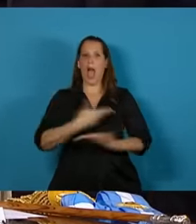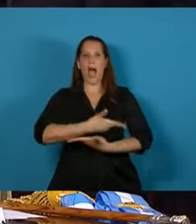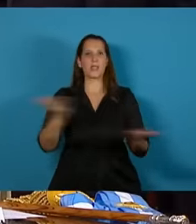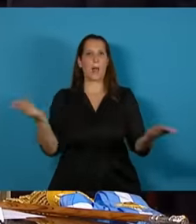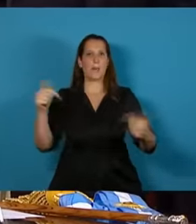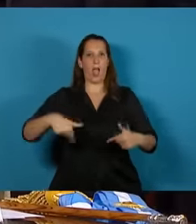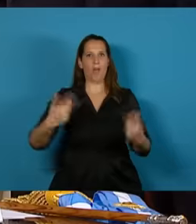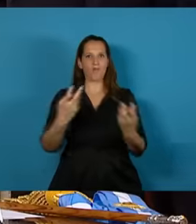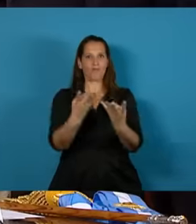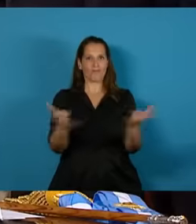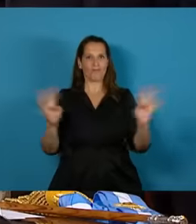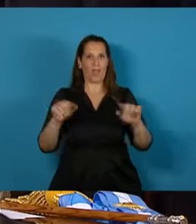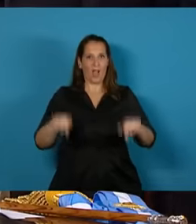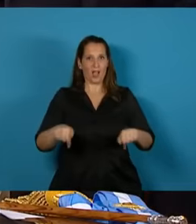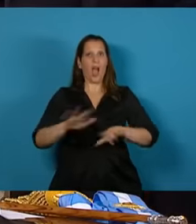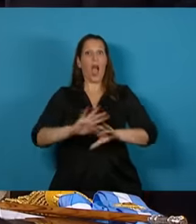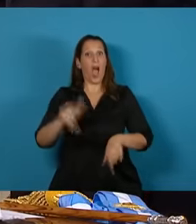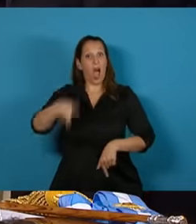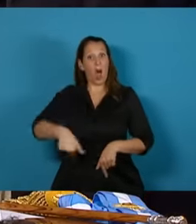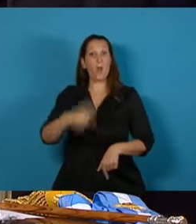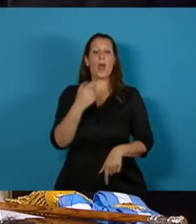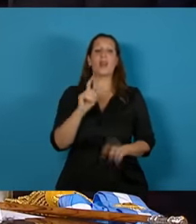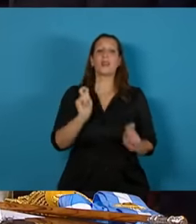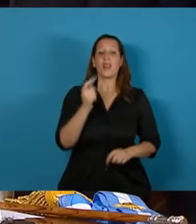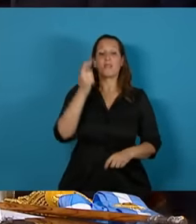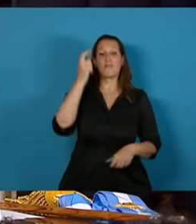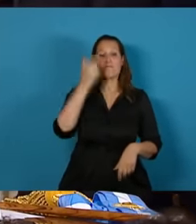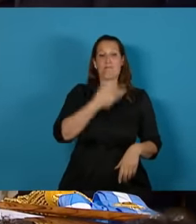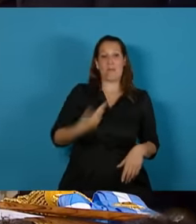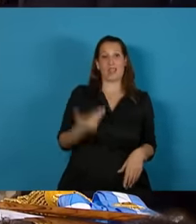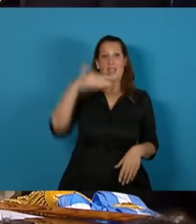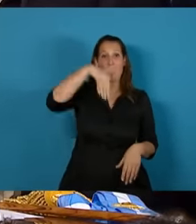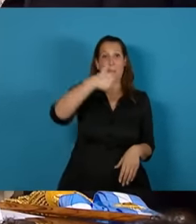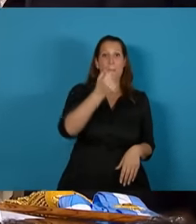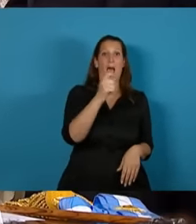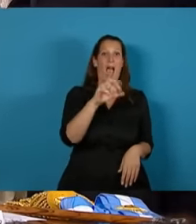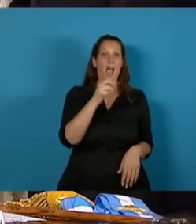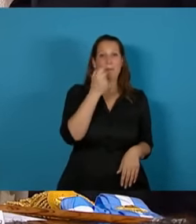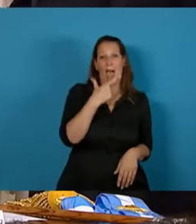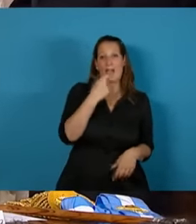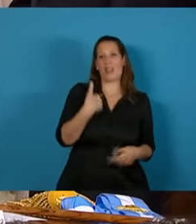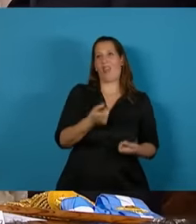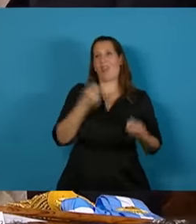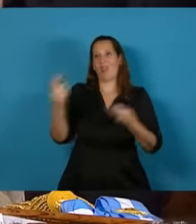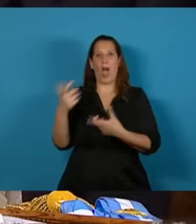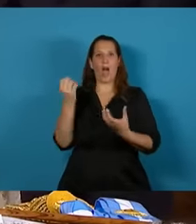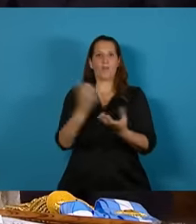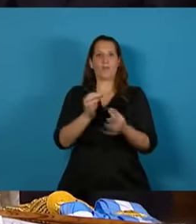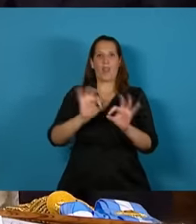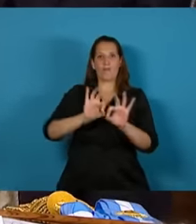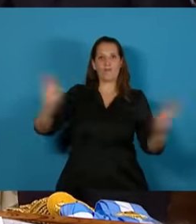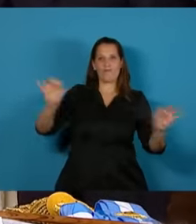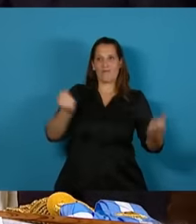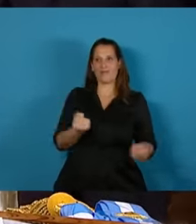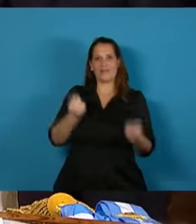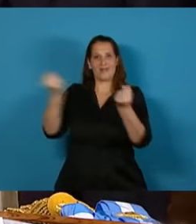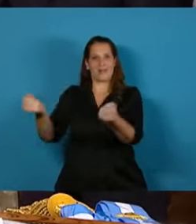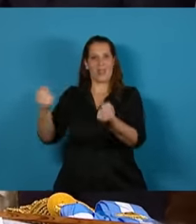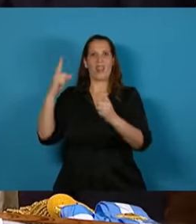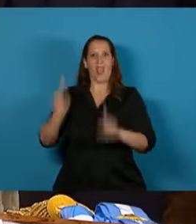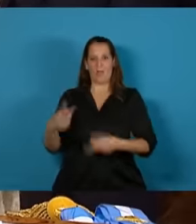recinto, recibe de manos del ingeniero Mauricio Macri la banda y el bastón, atributos del cargo